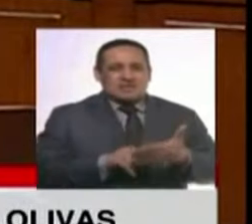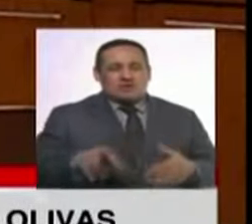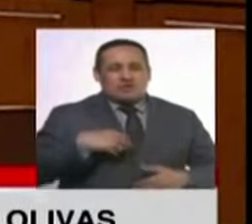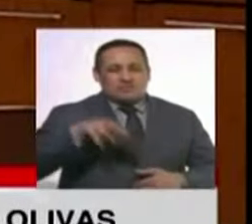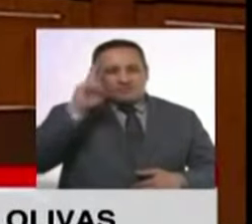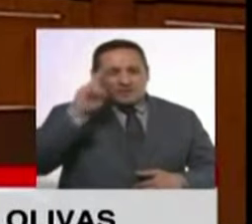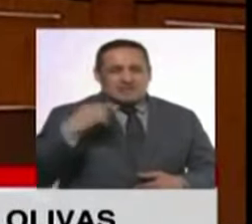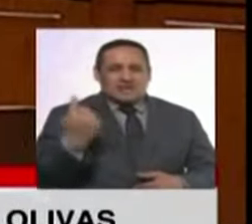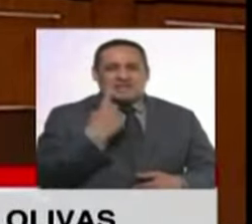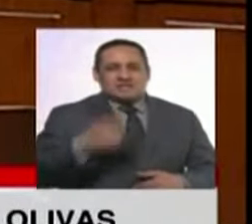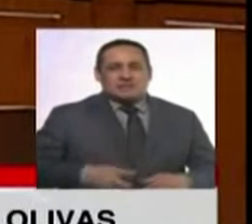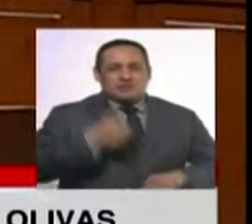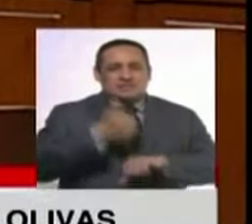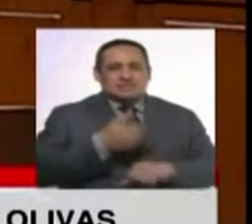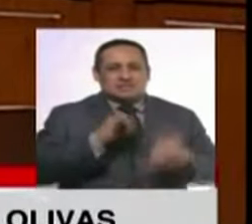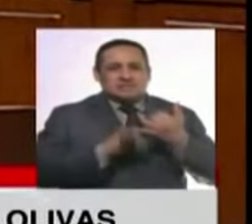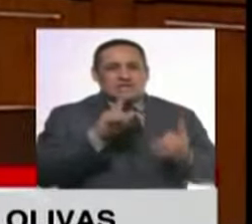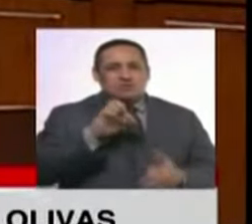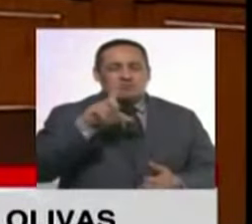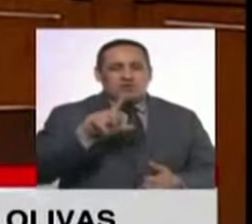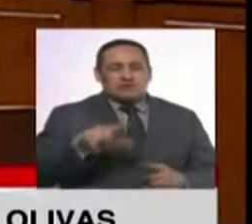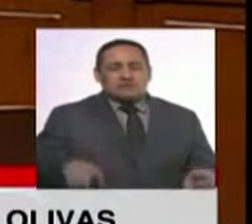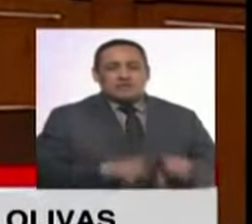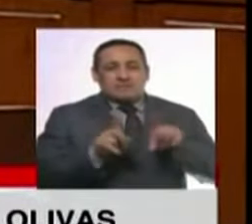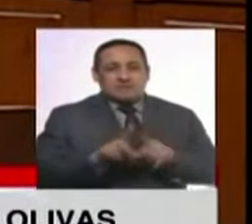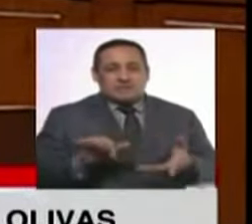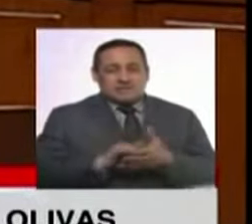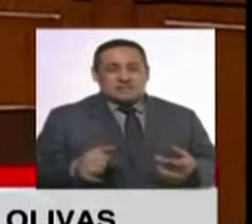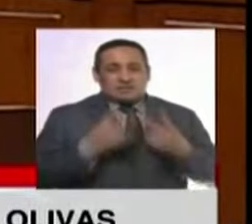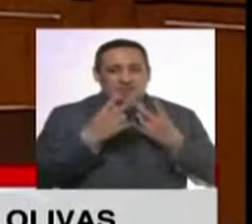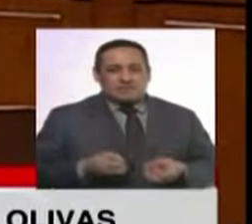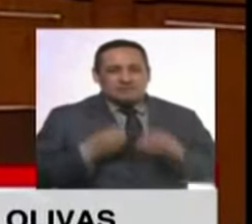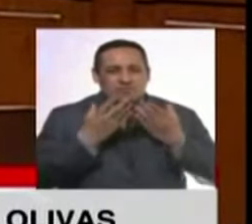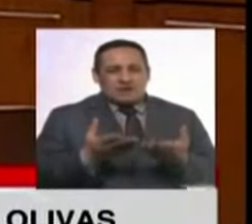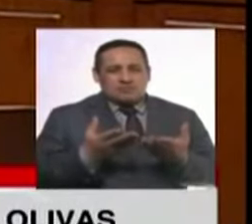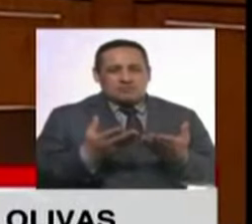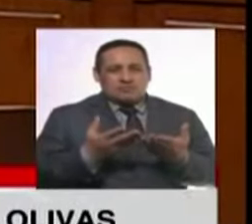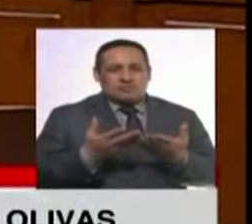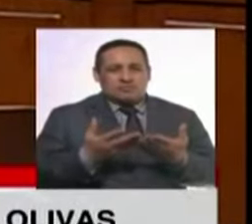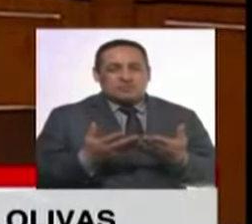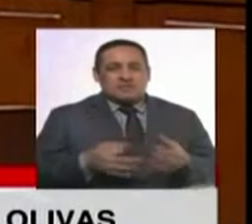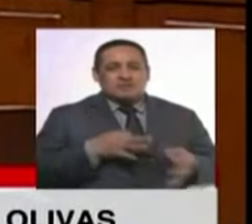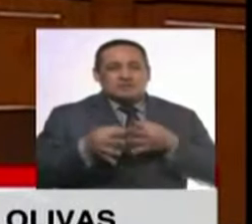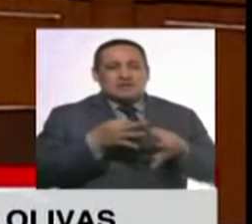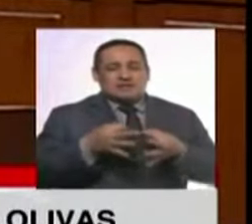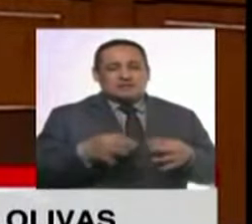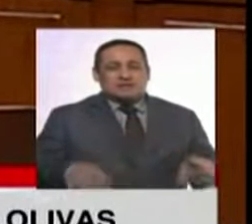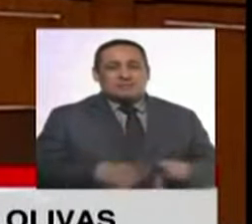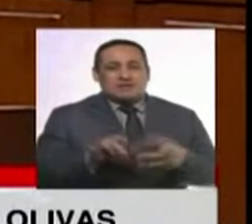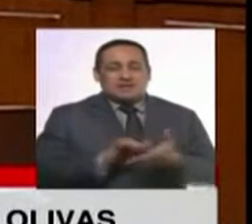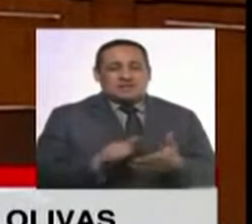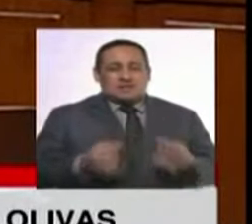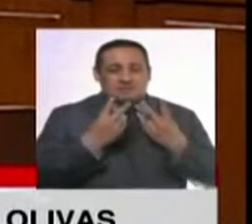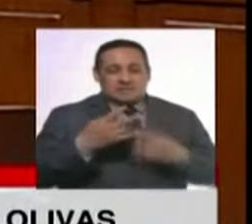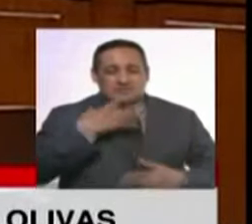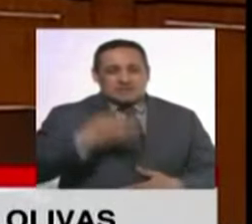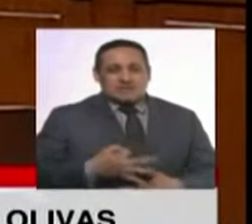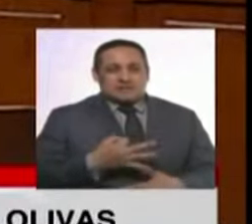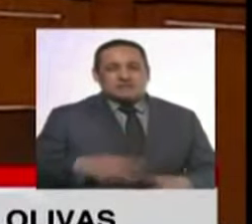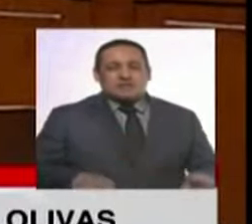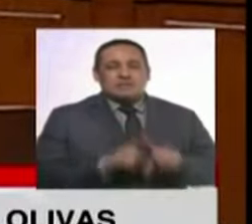confianza al gerente general de salud y en la cual recibe informado de que en realidad